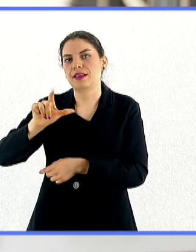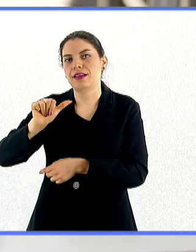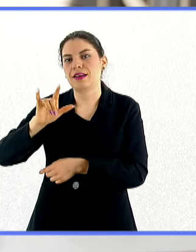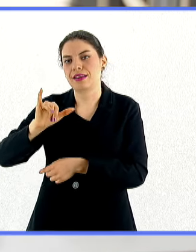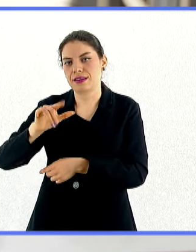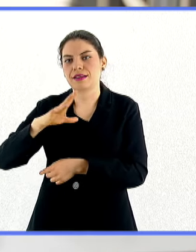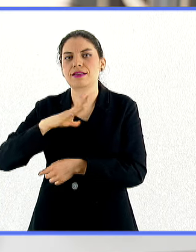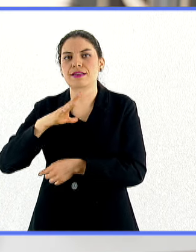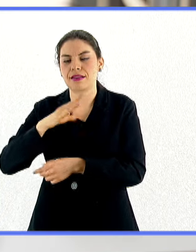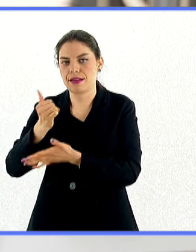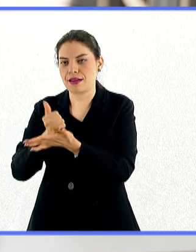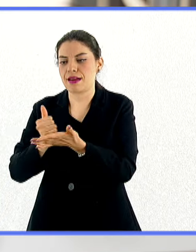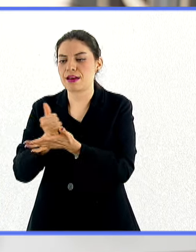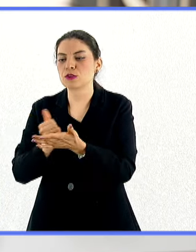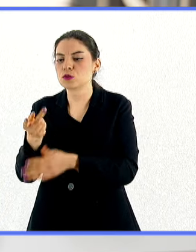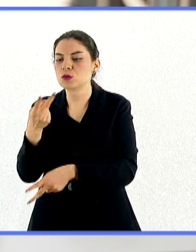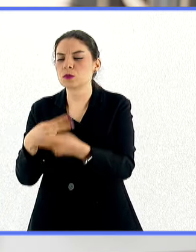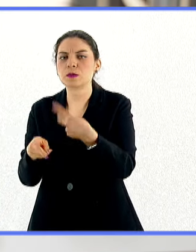a partir de plantas.